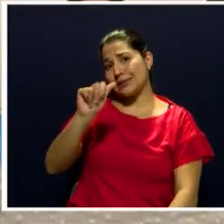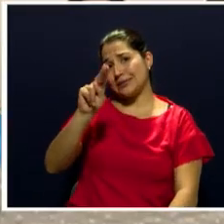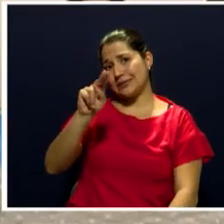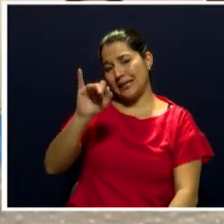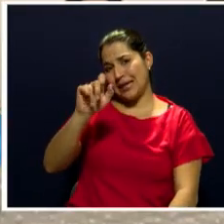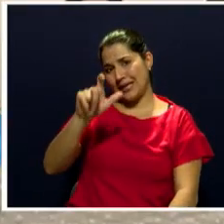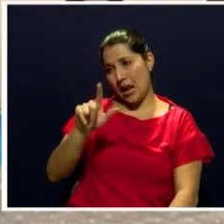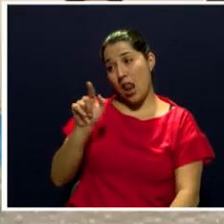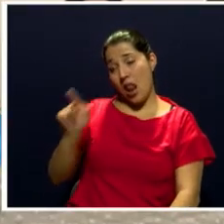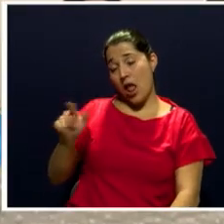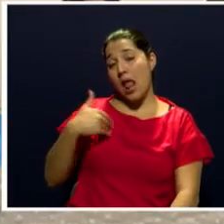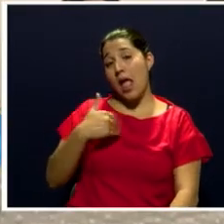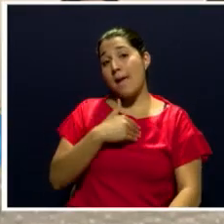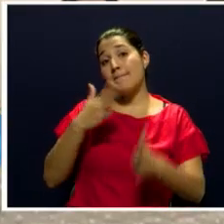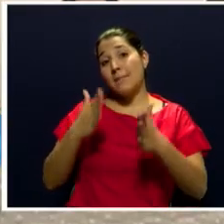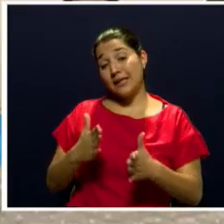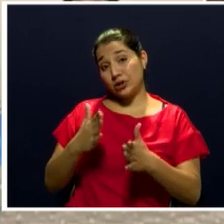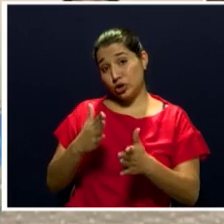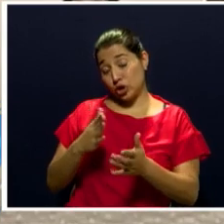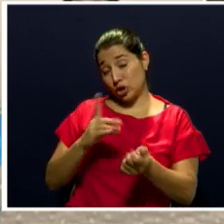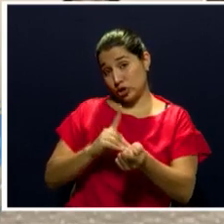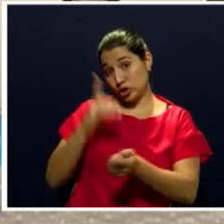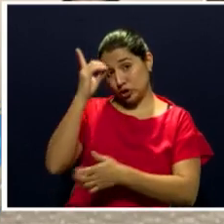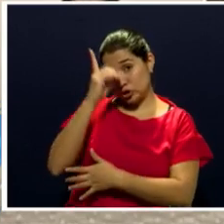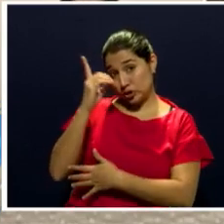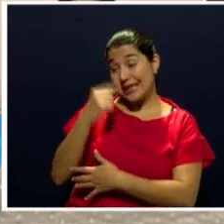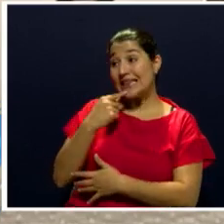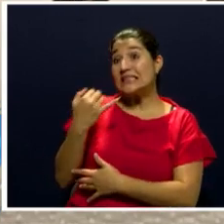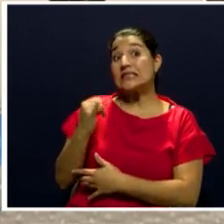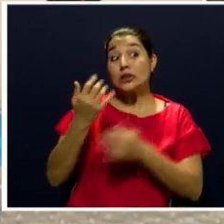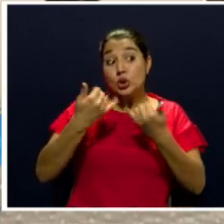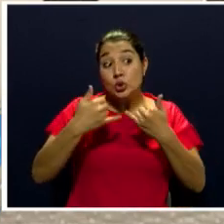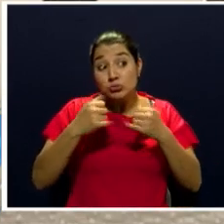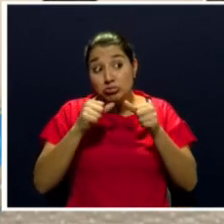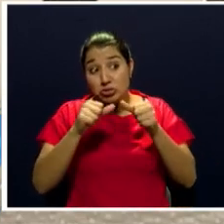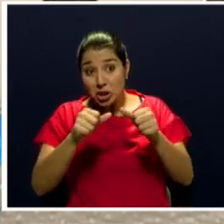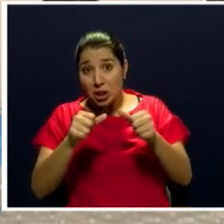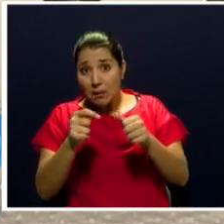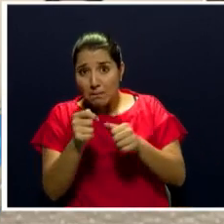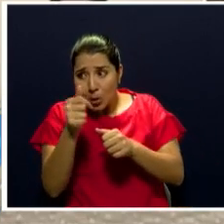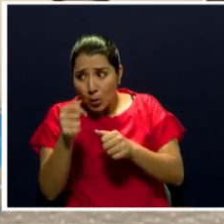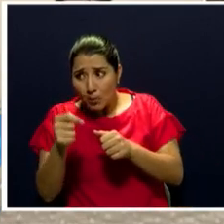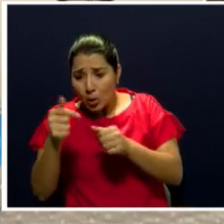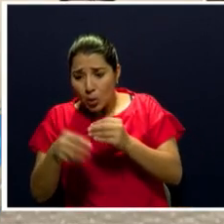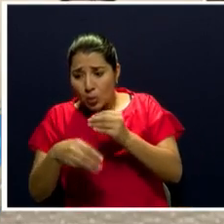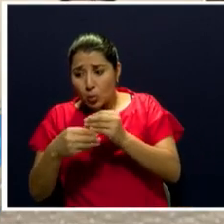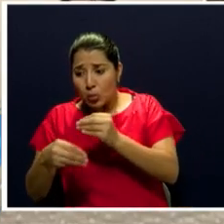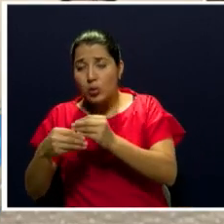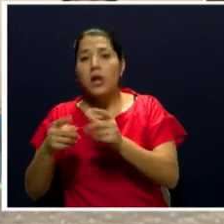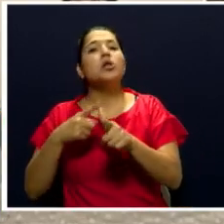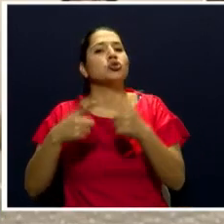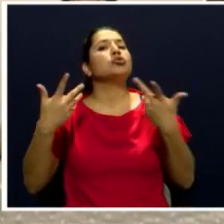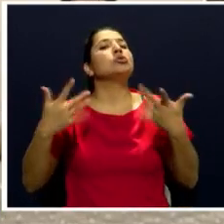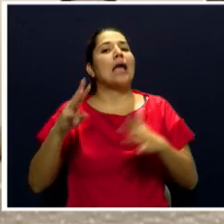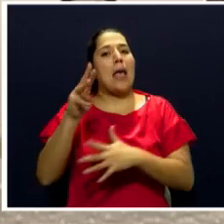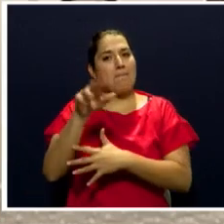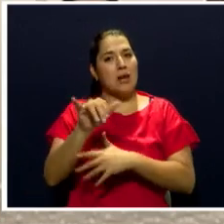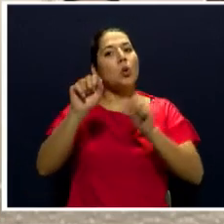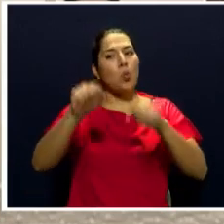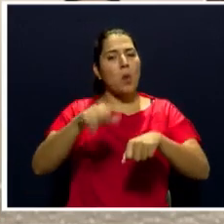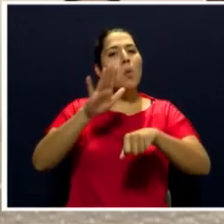Salud, y me indica que de continuar el comportamiento de la curva, ya en el mes de mayo vamos a poder habilitar